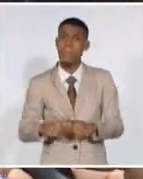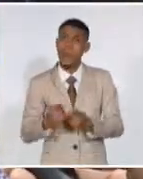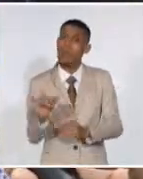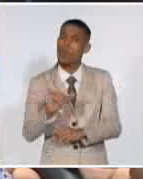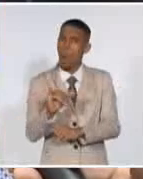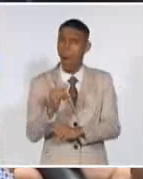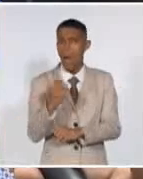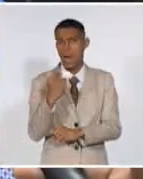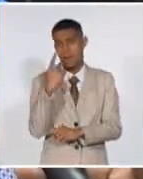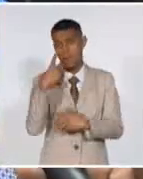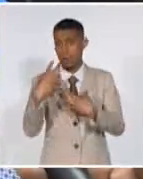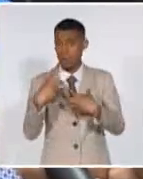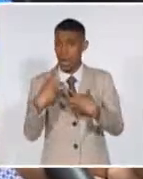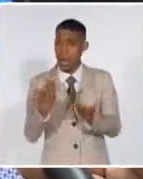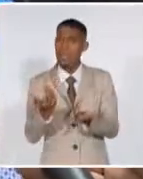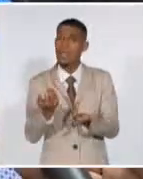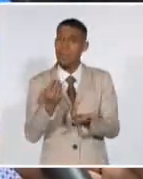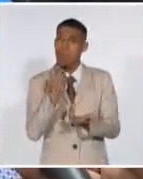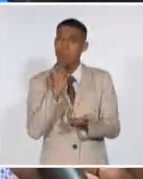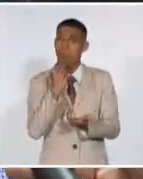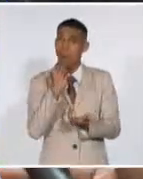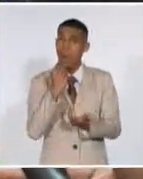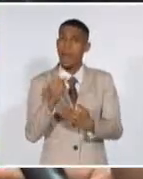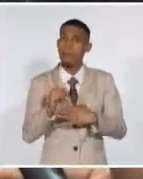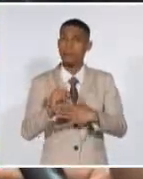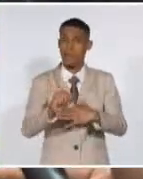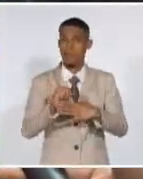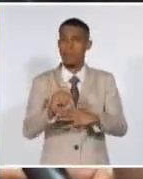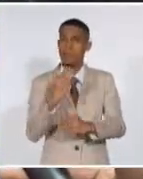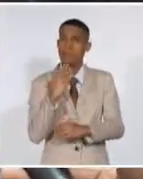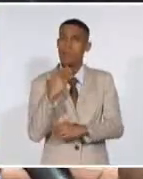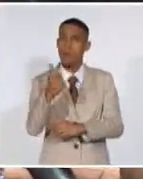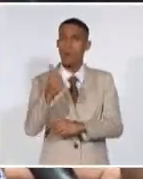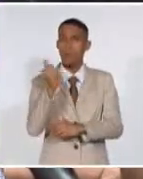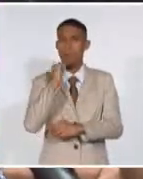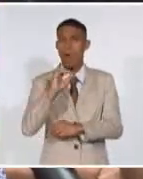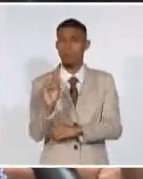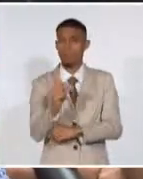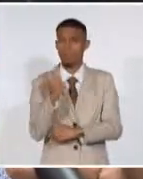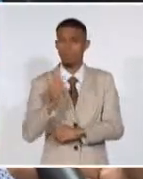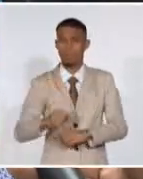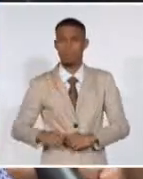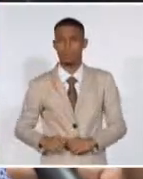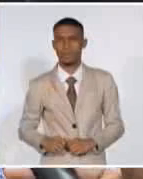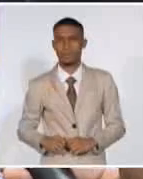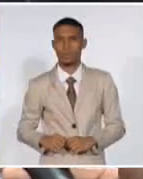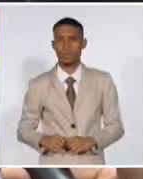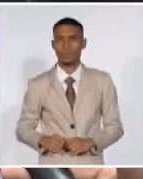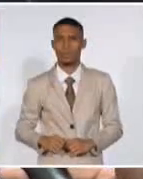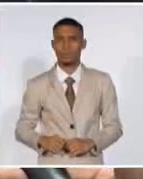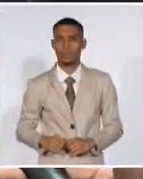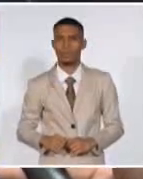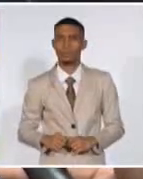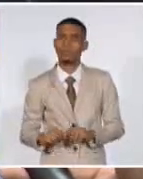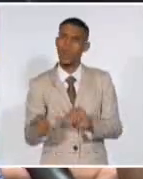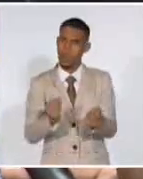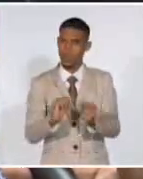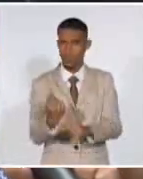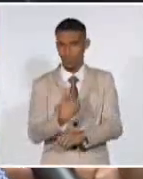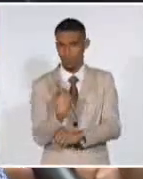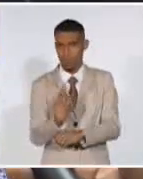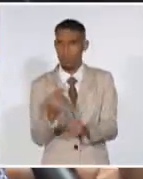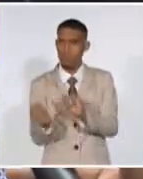mantener la disponibilidad de la generación y y minimizar la salida de las unidades por avería con está controladamente se se